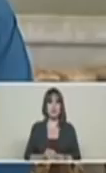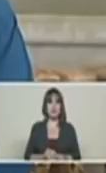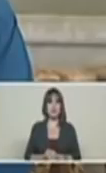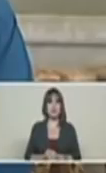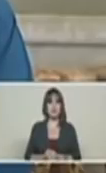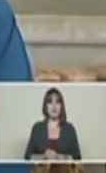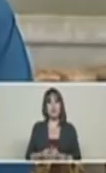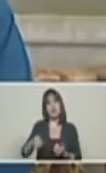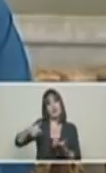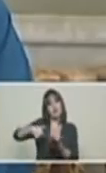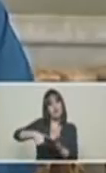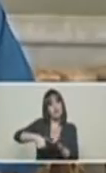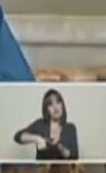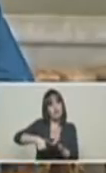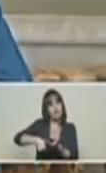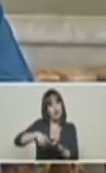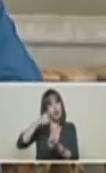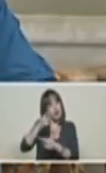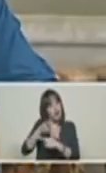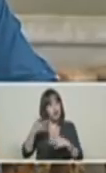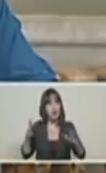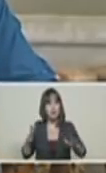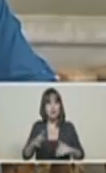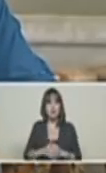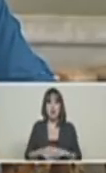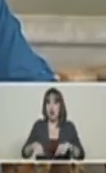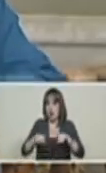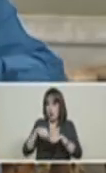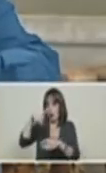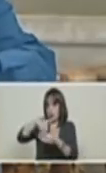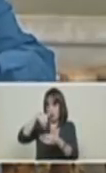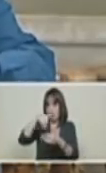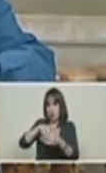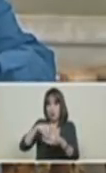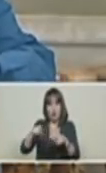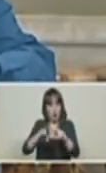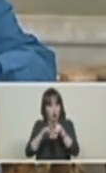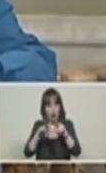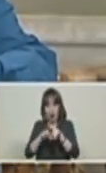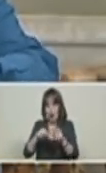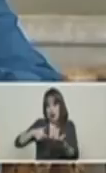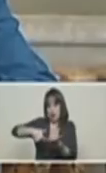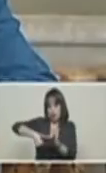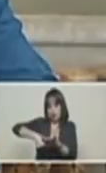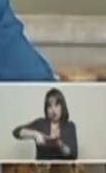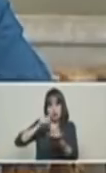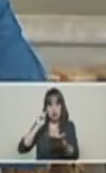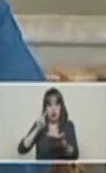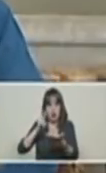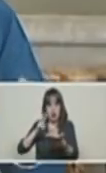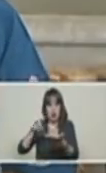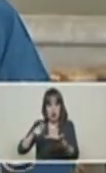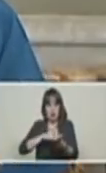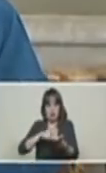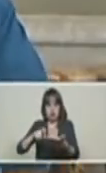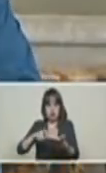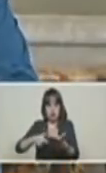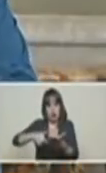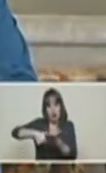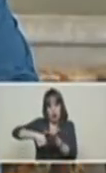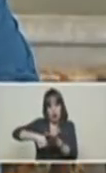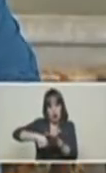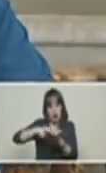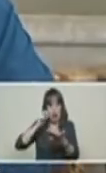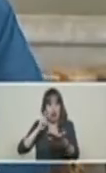La huella digital, así como uno cuando va a votar, tienes un castahuella, va a ser garantía